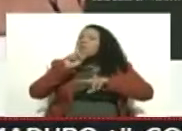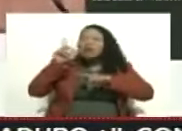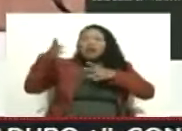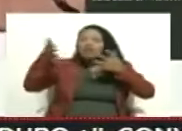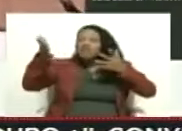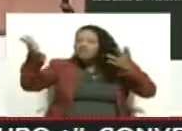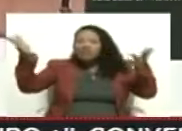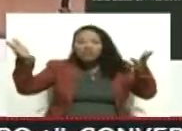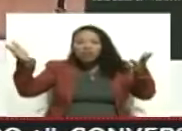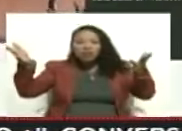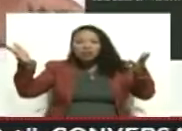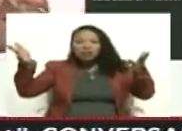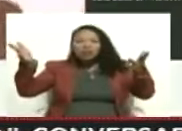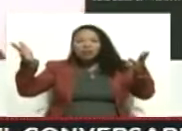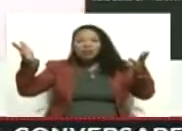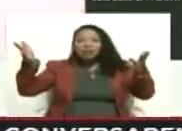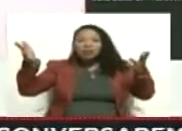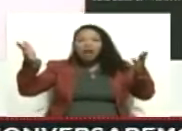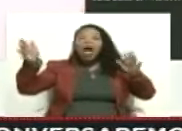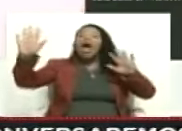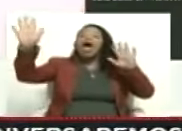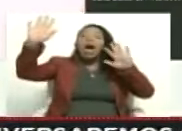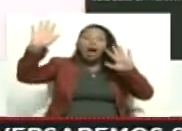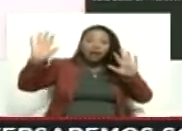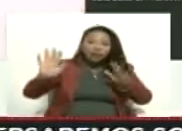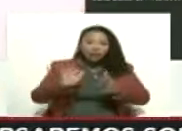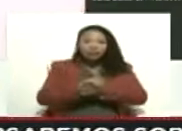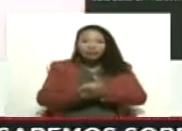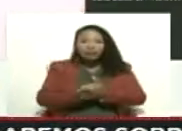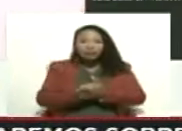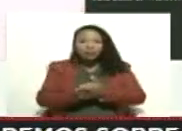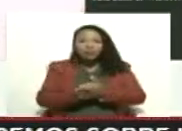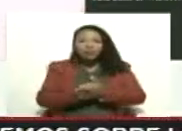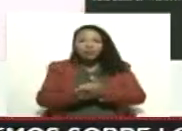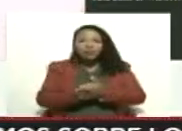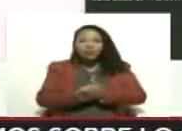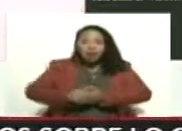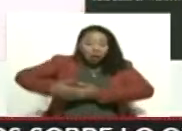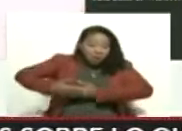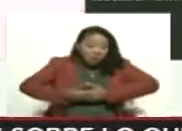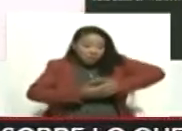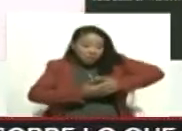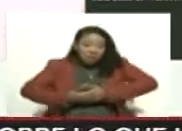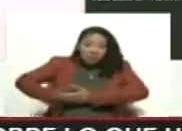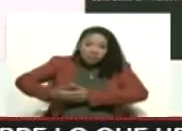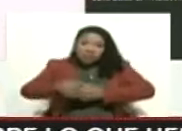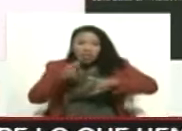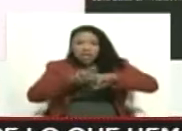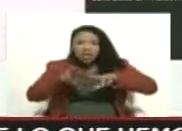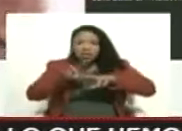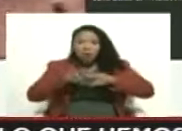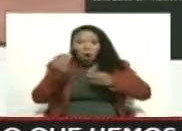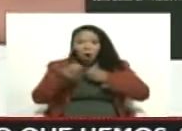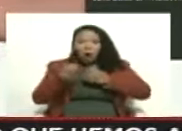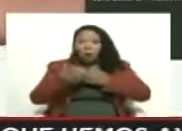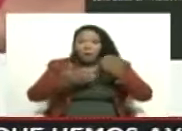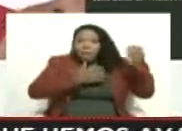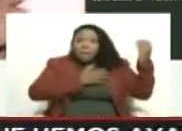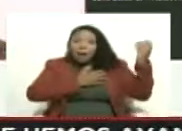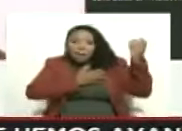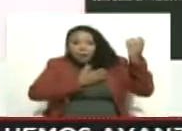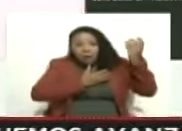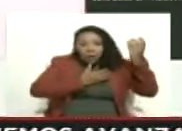no no Ajá la aparadura del niño es la cosa Sí sí tú dijiste queé